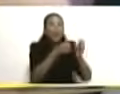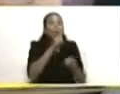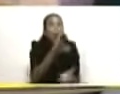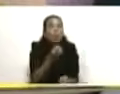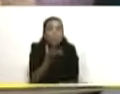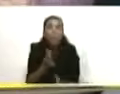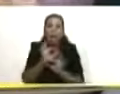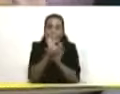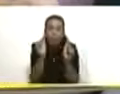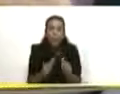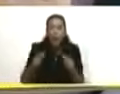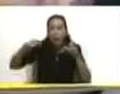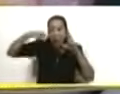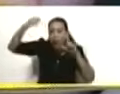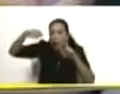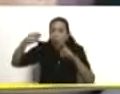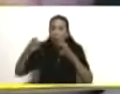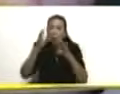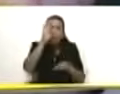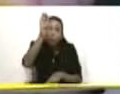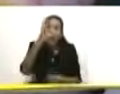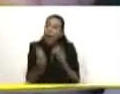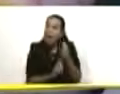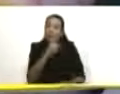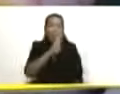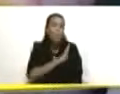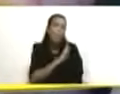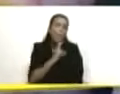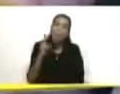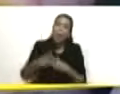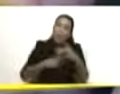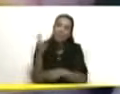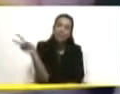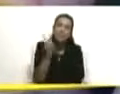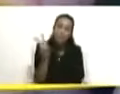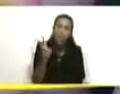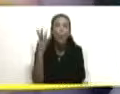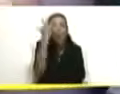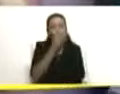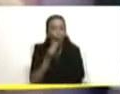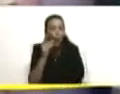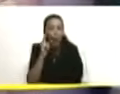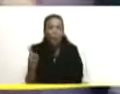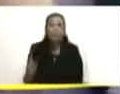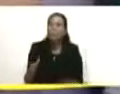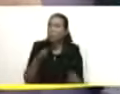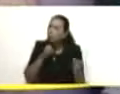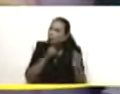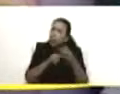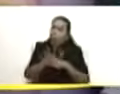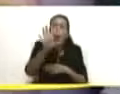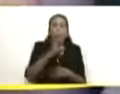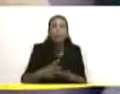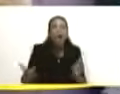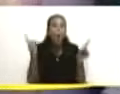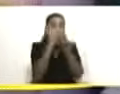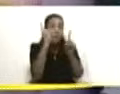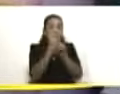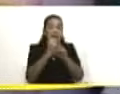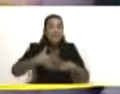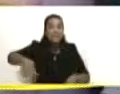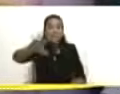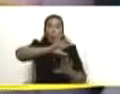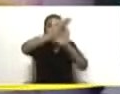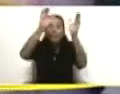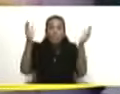historias y que las películas y las series del futuro también sean producidas por jóvenes venezolanos y lleguen a la talla de las plataformas